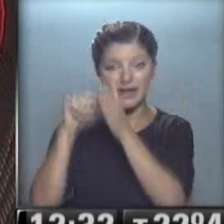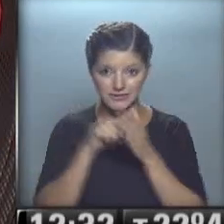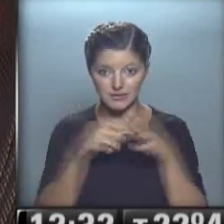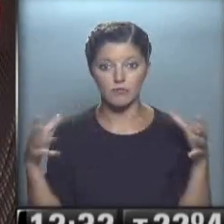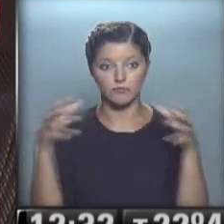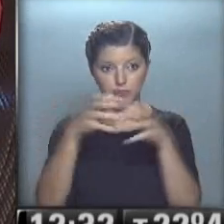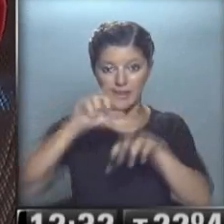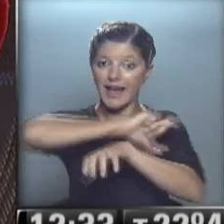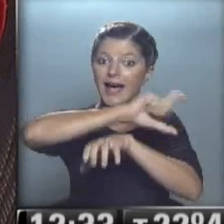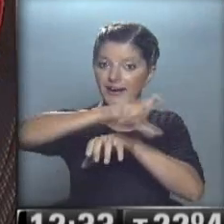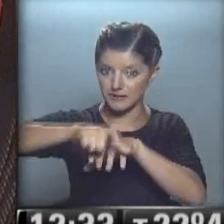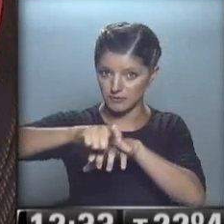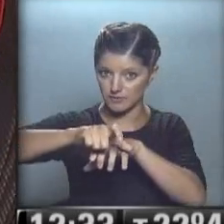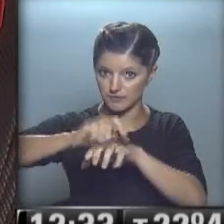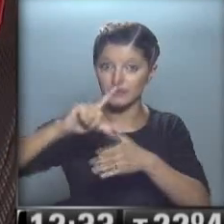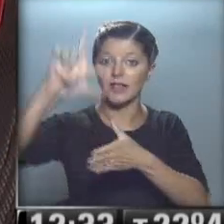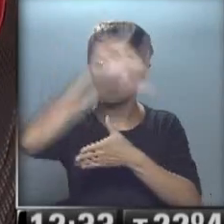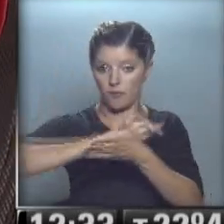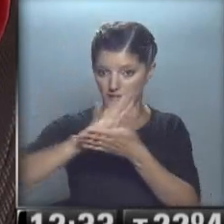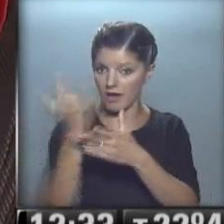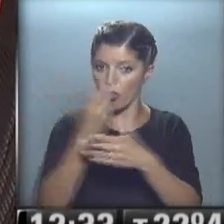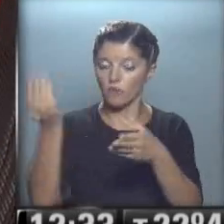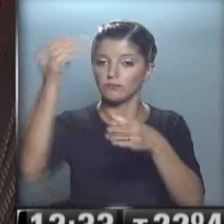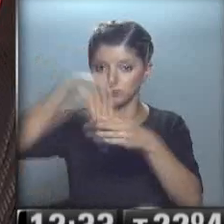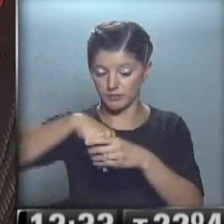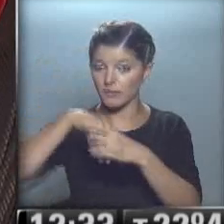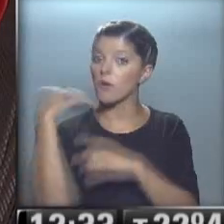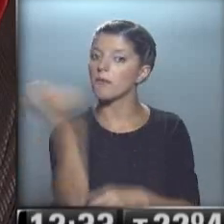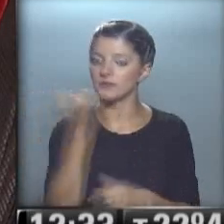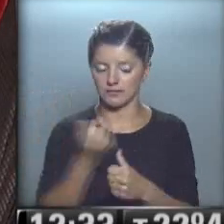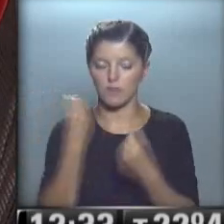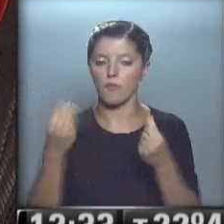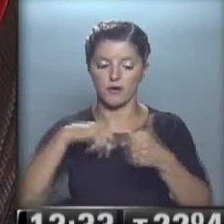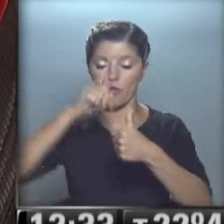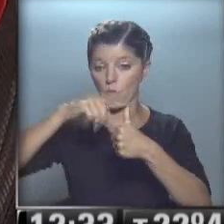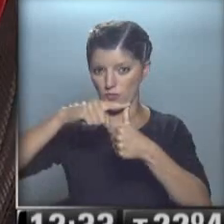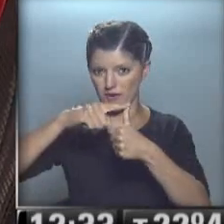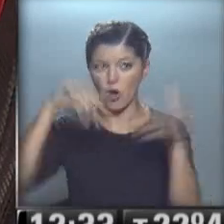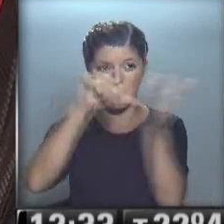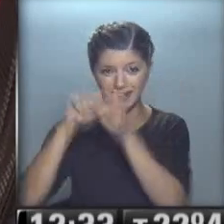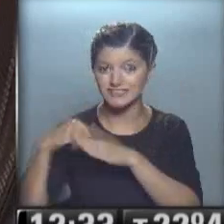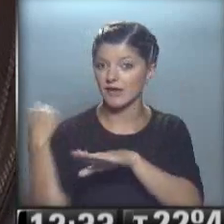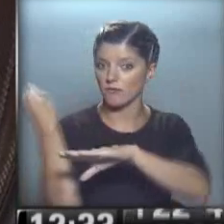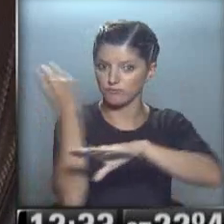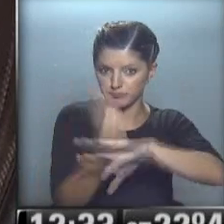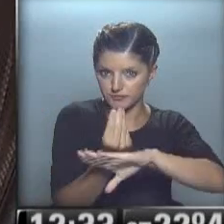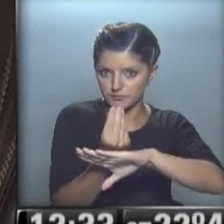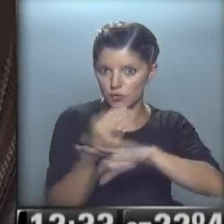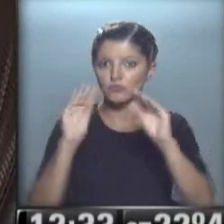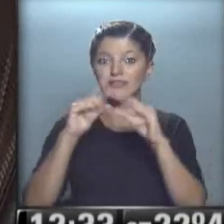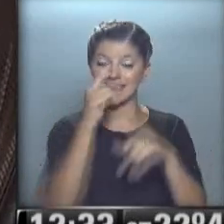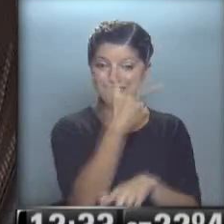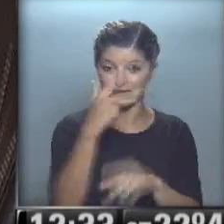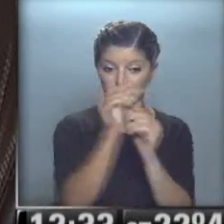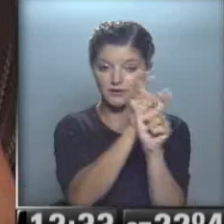Caribe que realmente fue histórica por varios motivos uno es la cantidad de países que estuvieron presentes estuvieron presentes 29 de